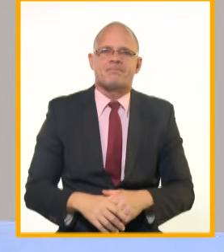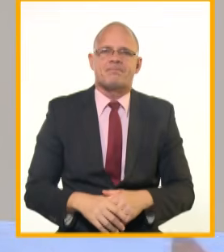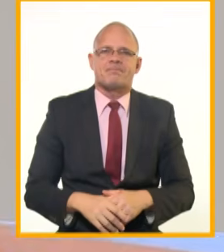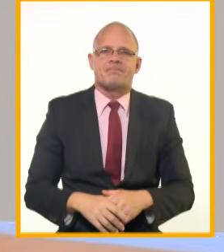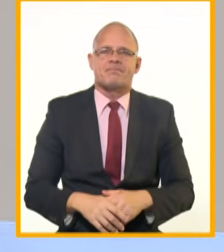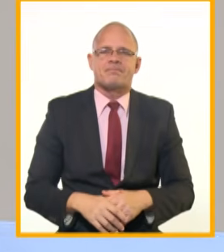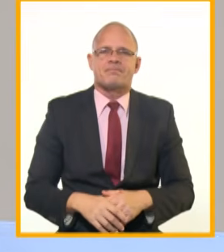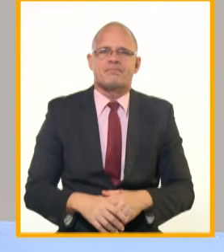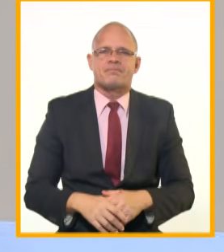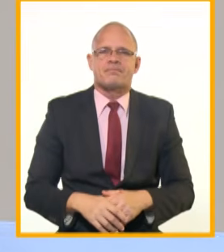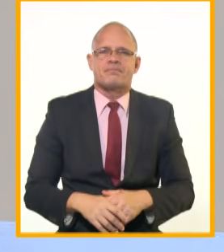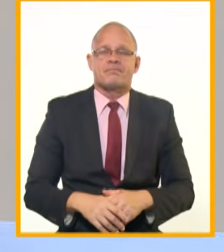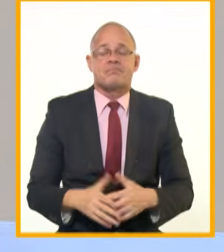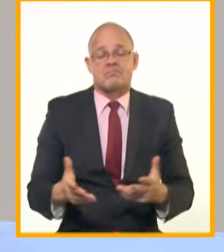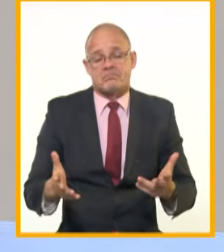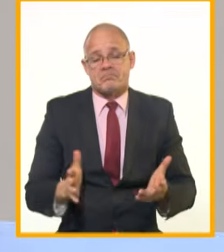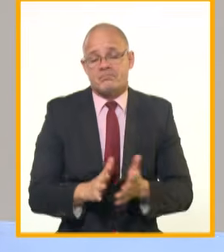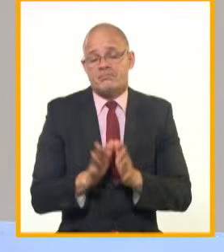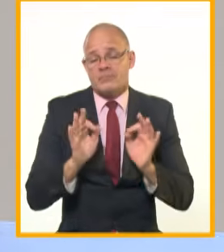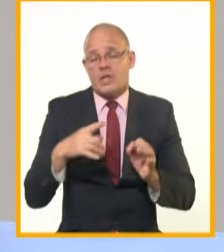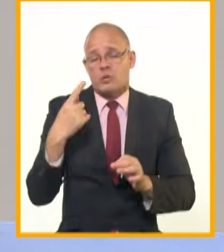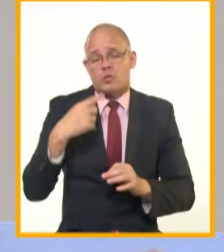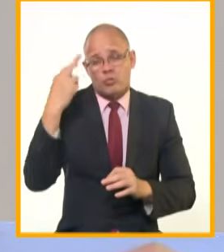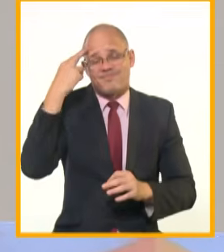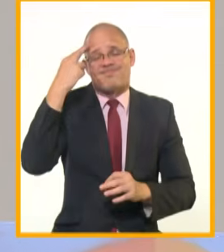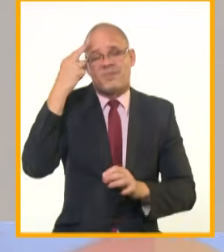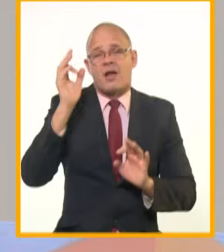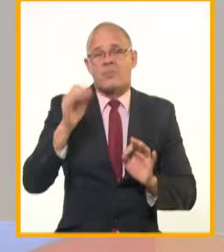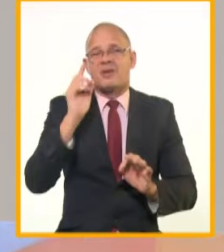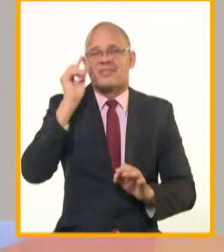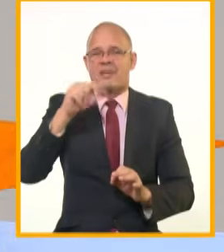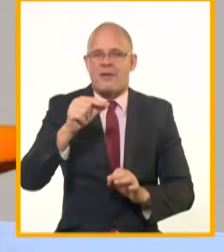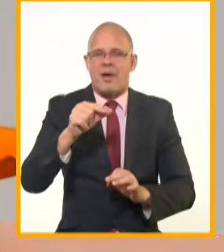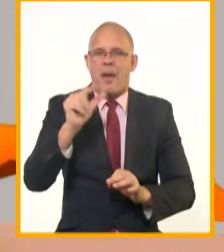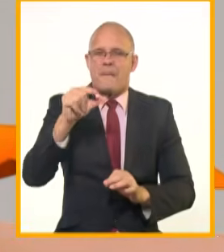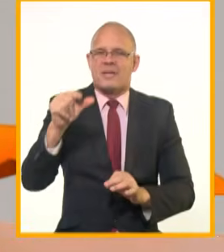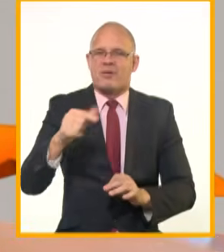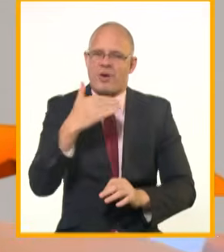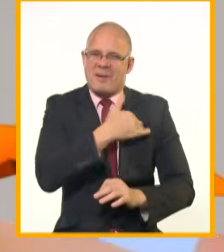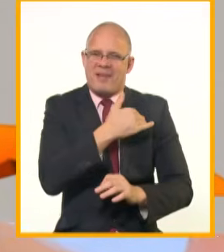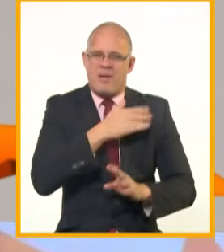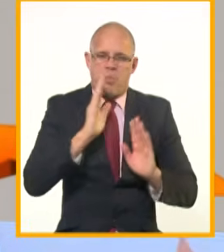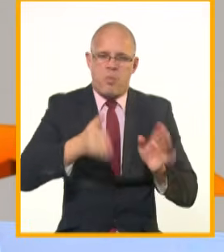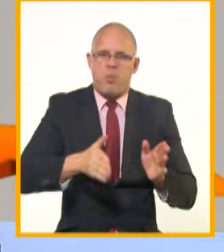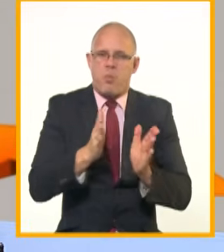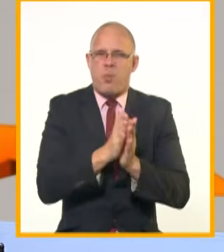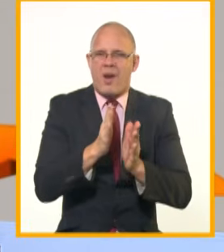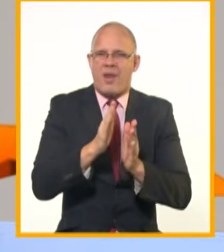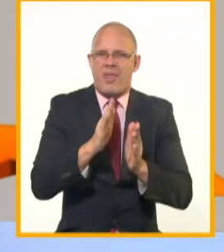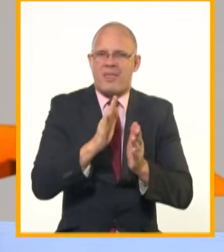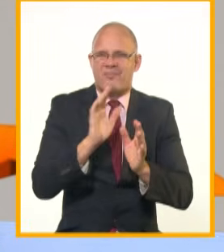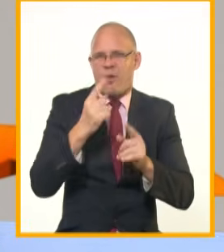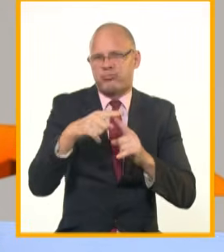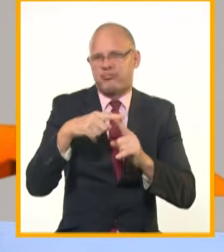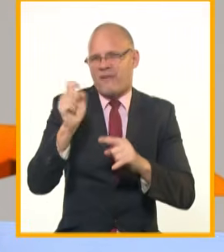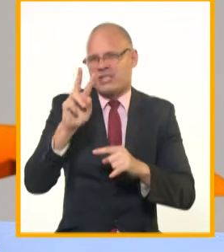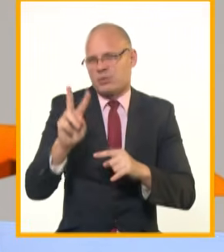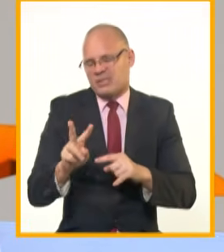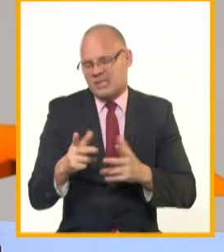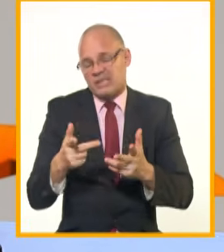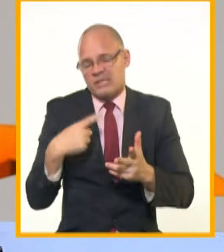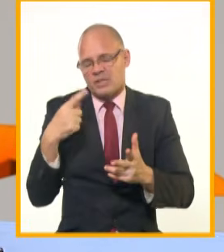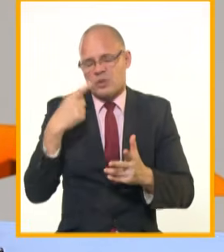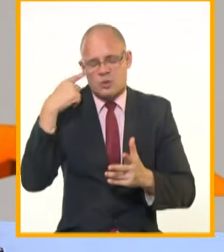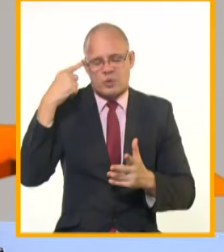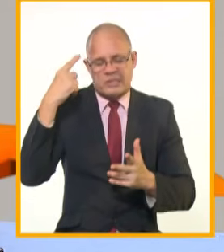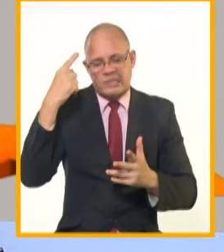de los hermanos caídos en Venezuela, decidimos y hubo una aceptación total, hacer